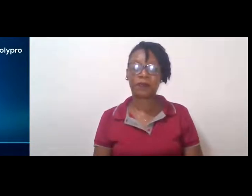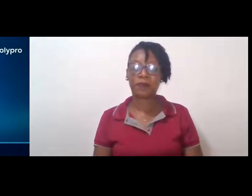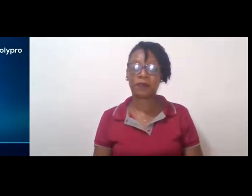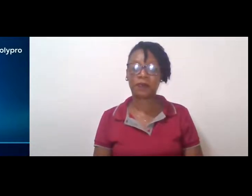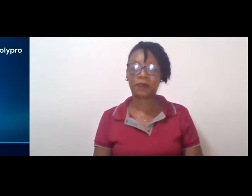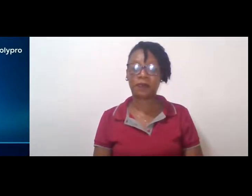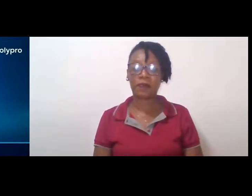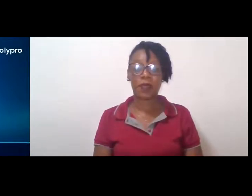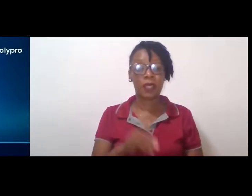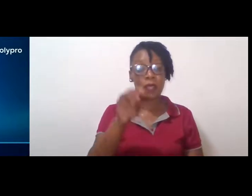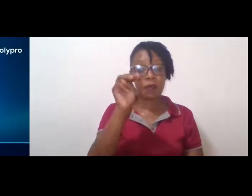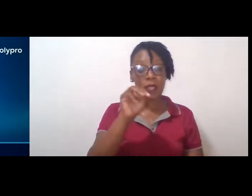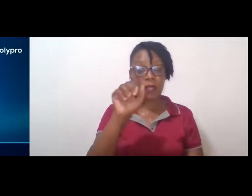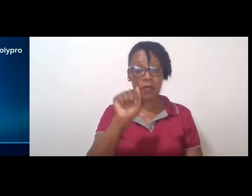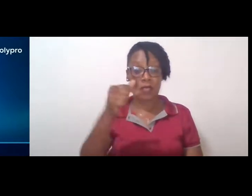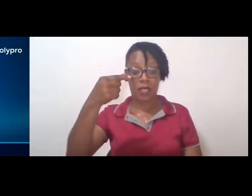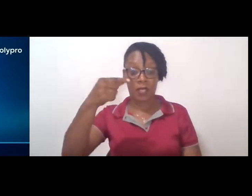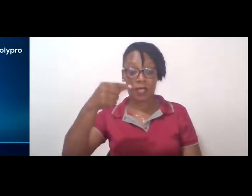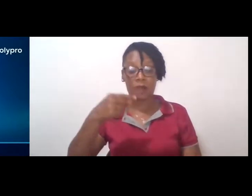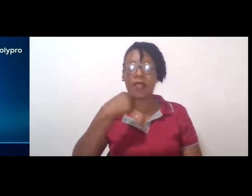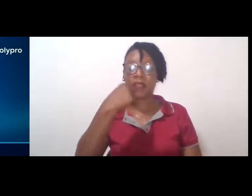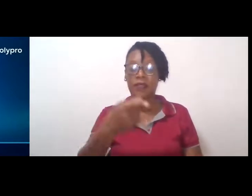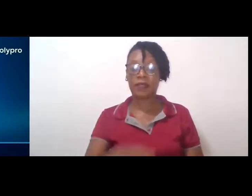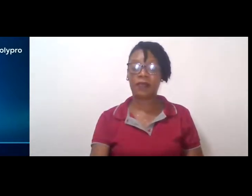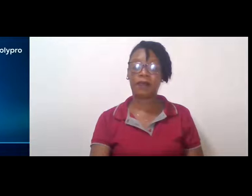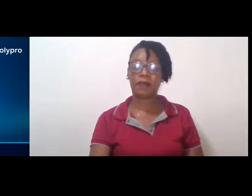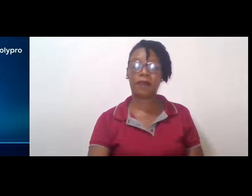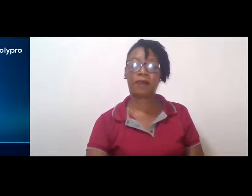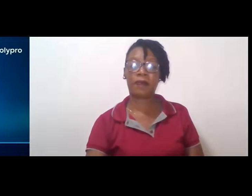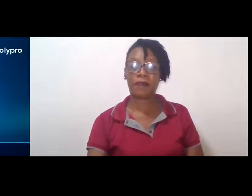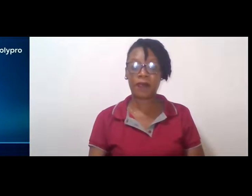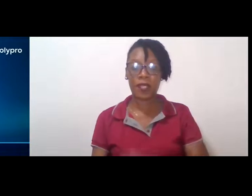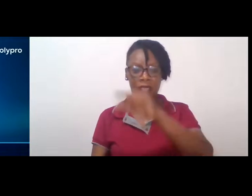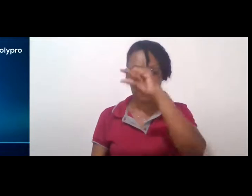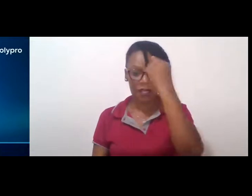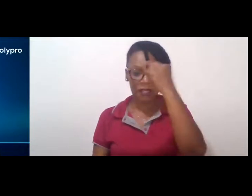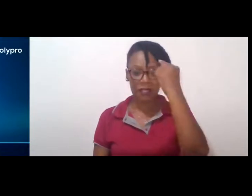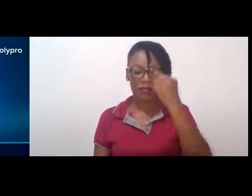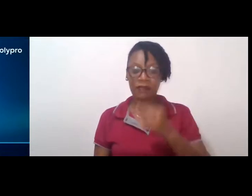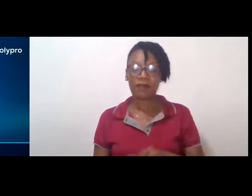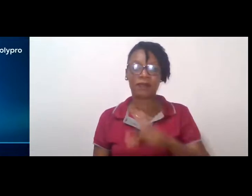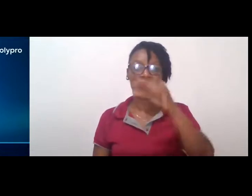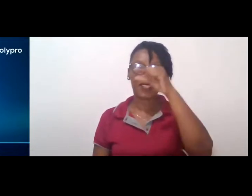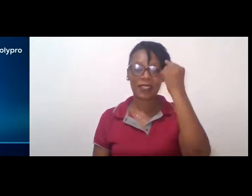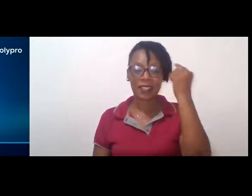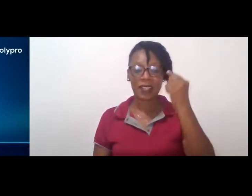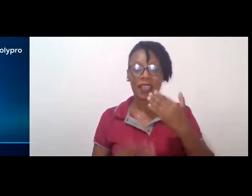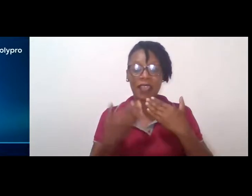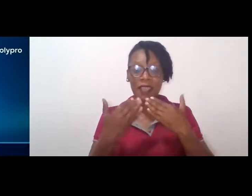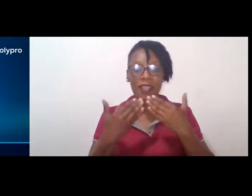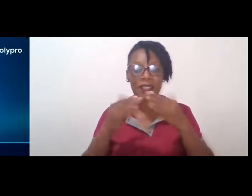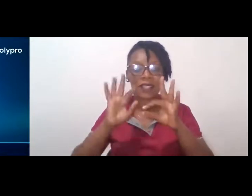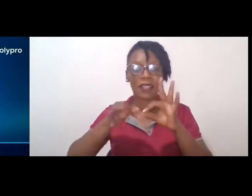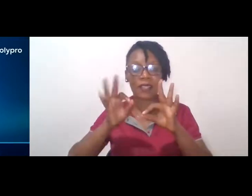María Antonieta Grijalva dice, Graciela, esto es un comentario para usted, dice, gracias a la